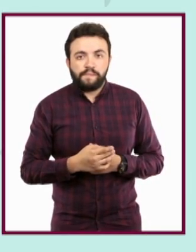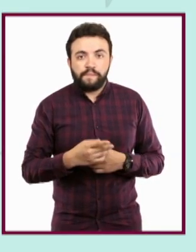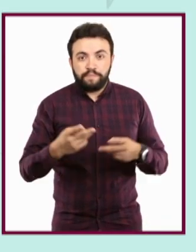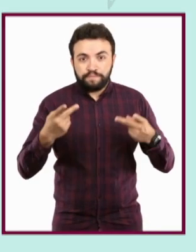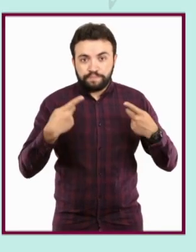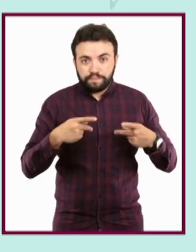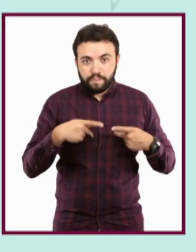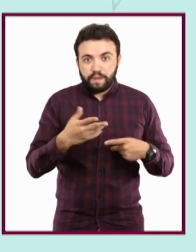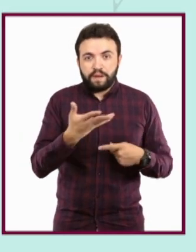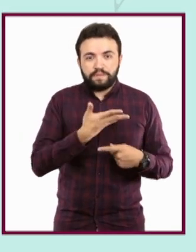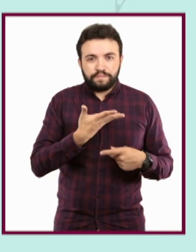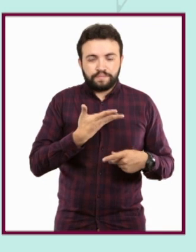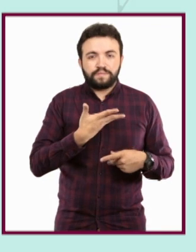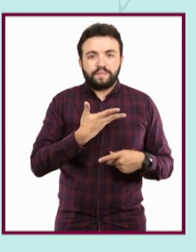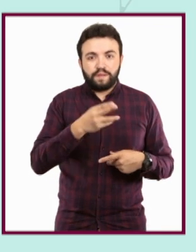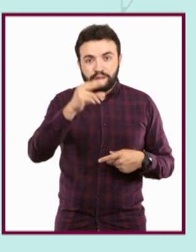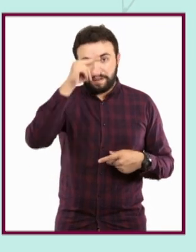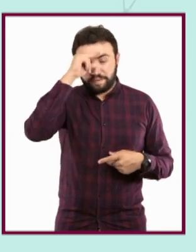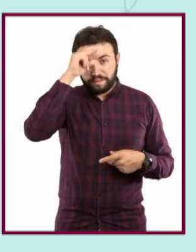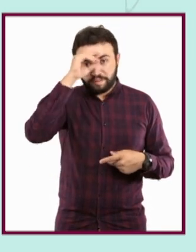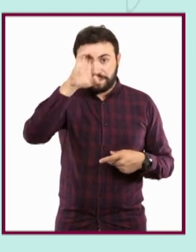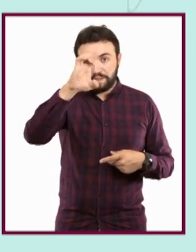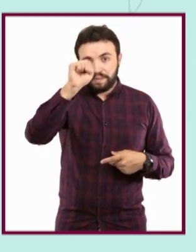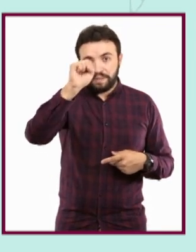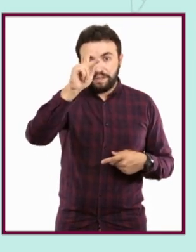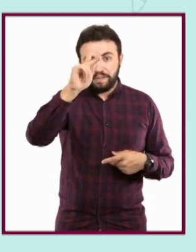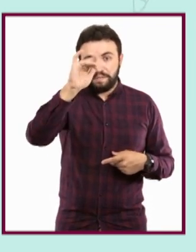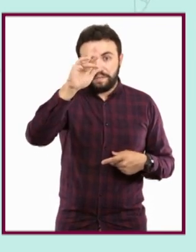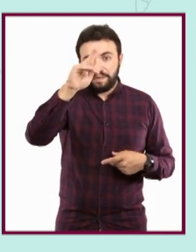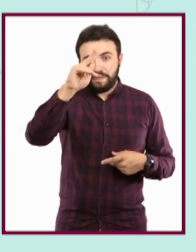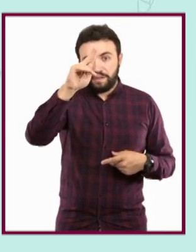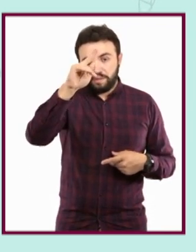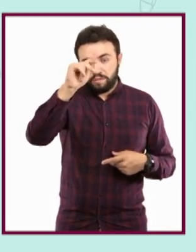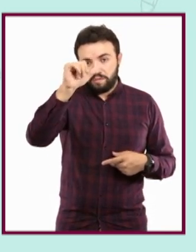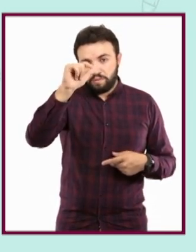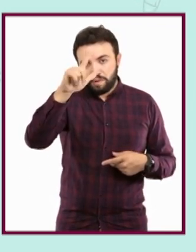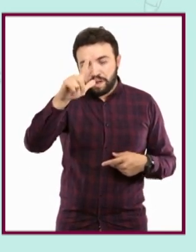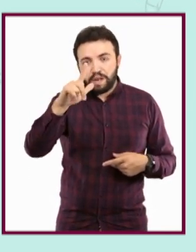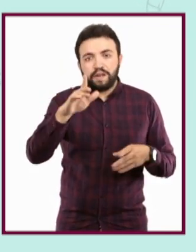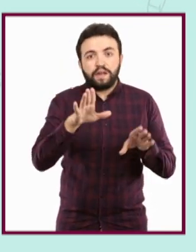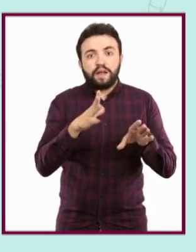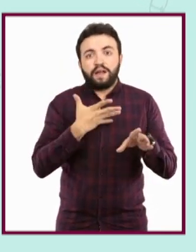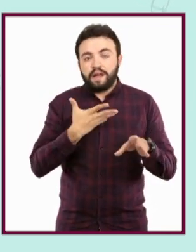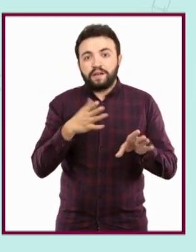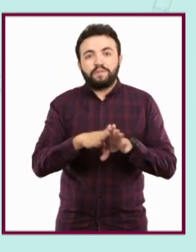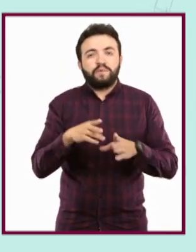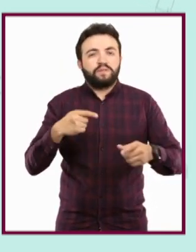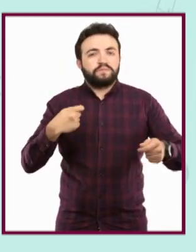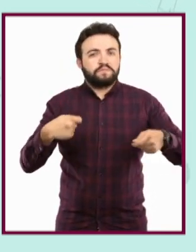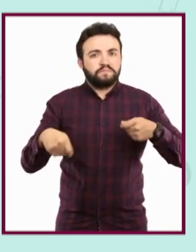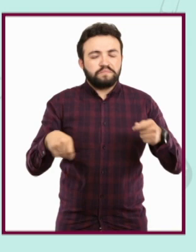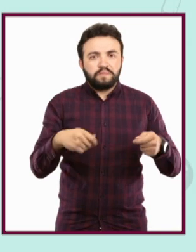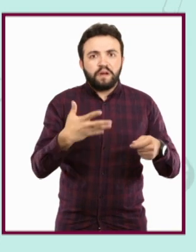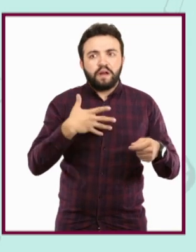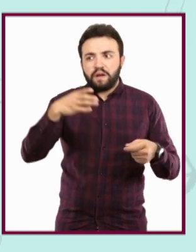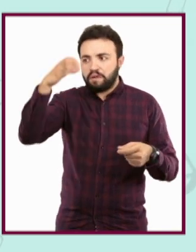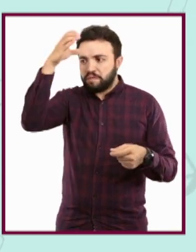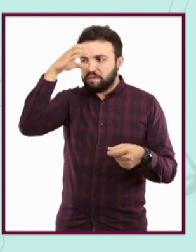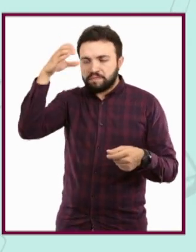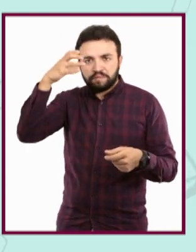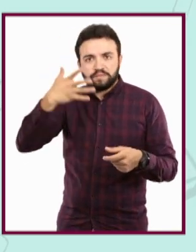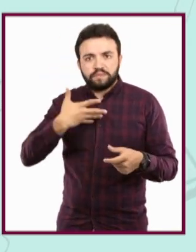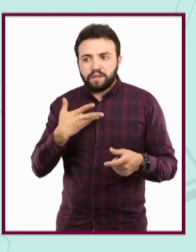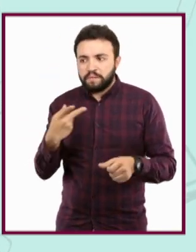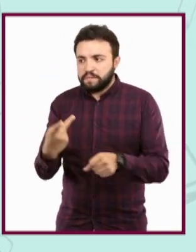Las personas que tienen una inteligencia espiritual desarrollada son flexibles, son conscientes de lo que les ocurre, lo que piensan, lo que